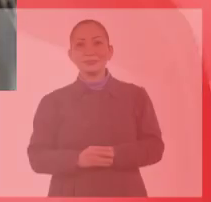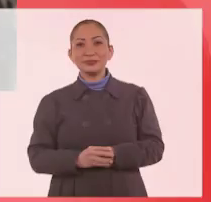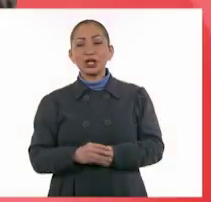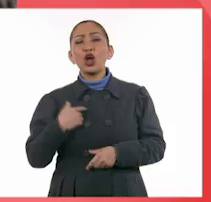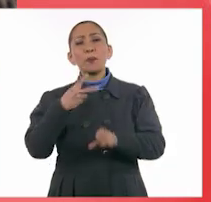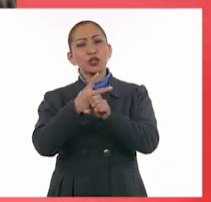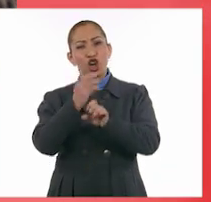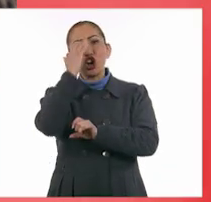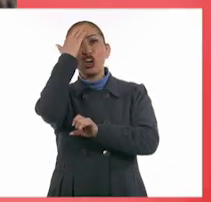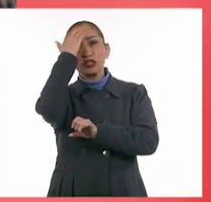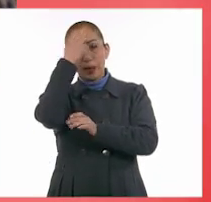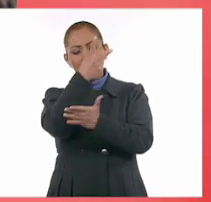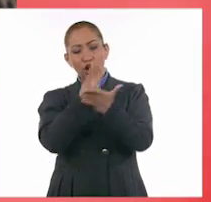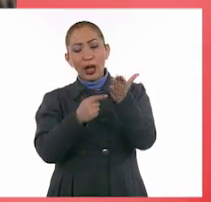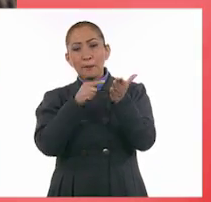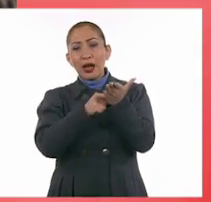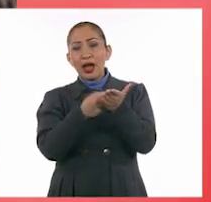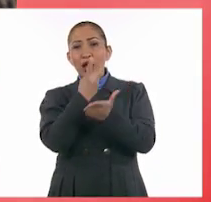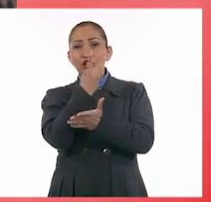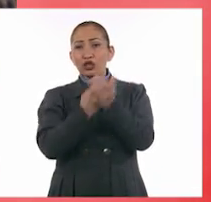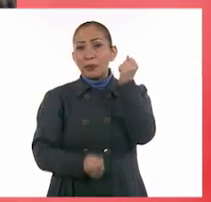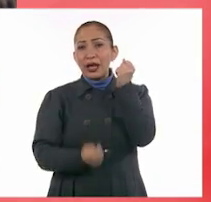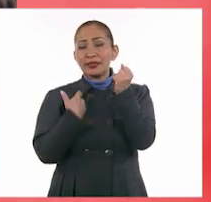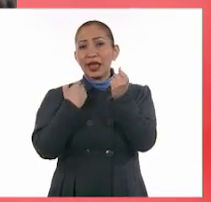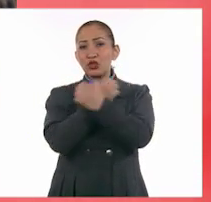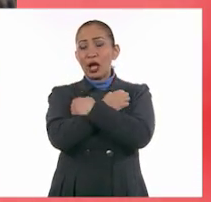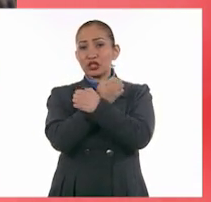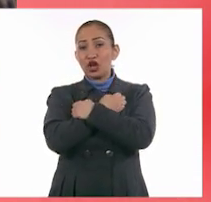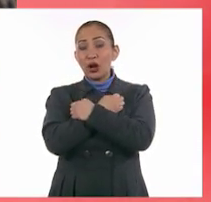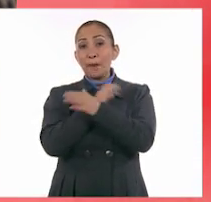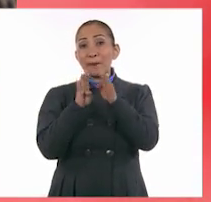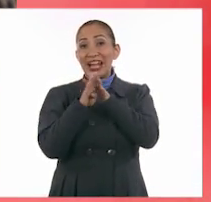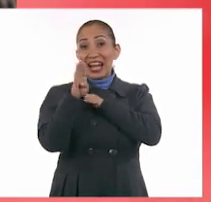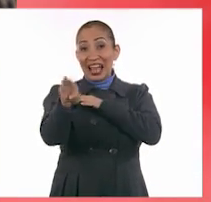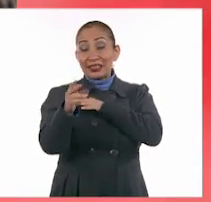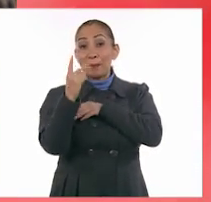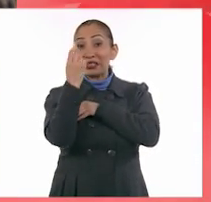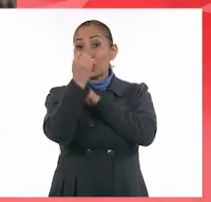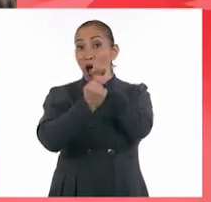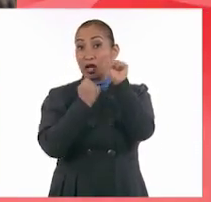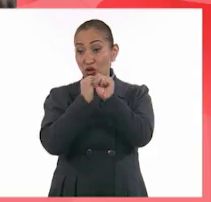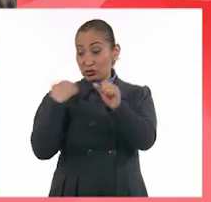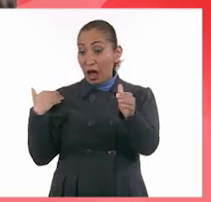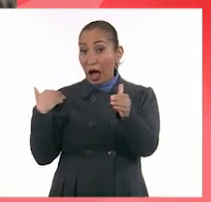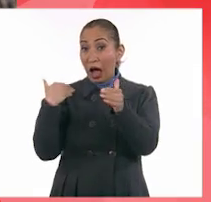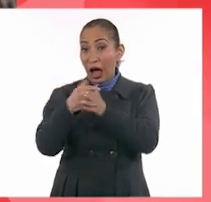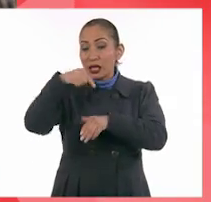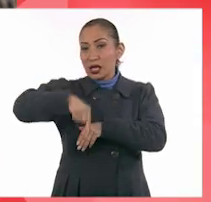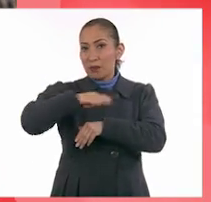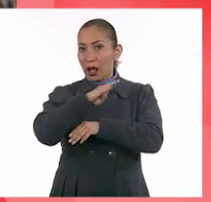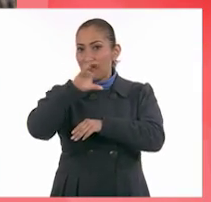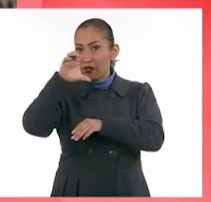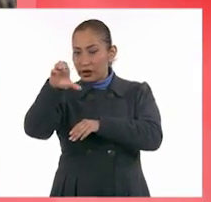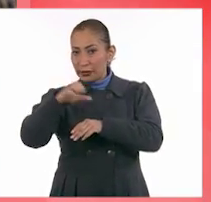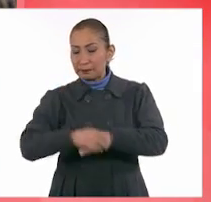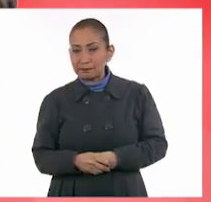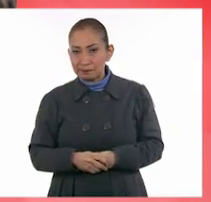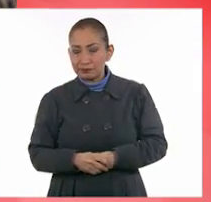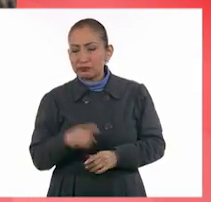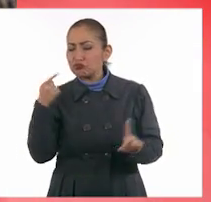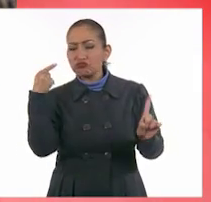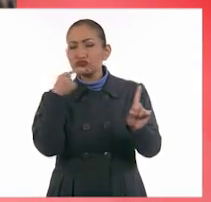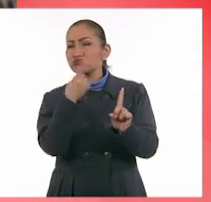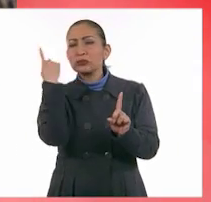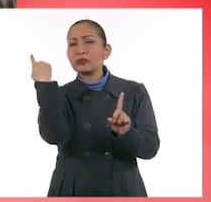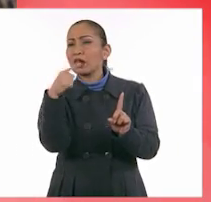Te invito a conocer el Programa Binacional de Educación Migrante, que ya tiene 25 años funcionando aquí en Baja California. Su